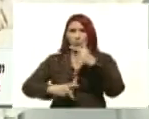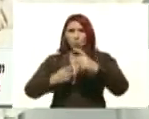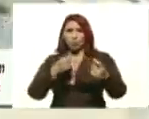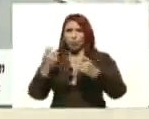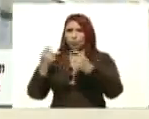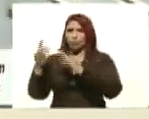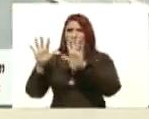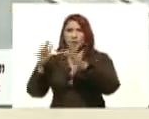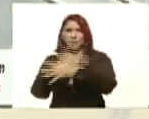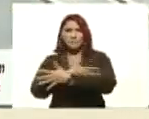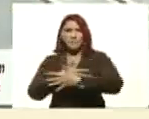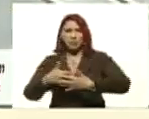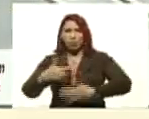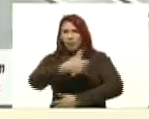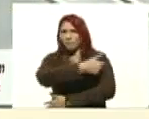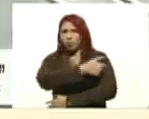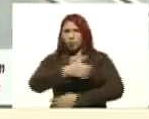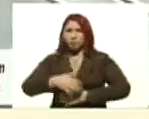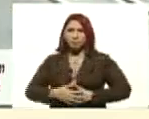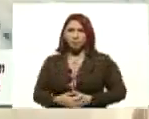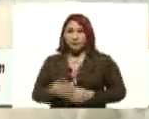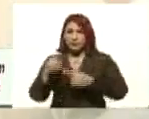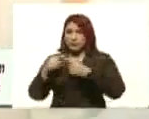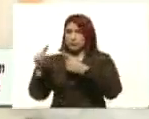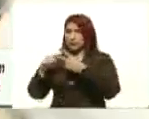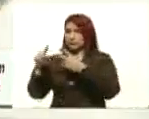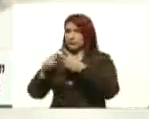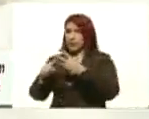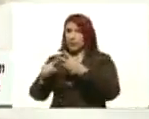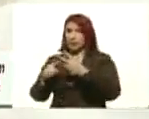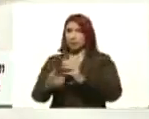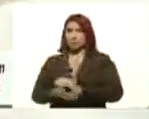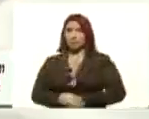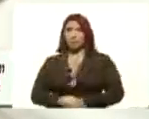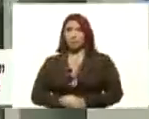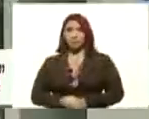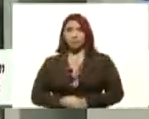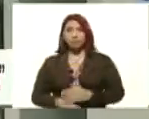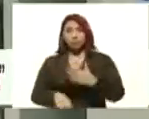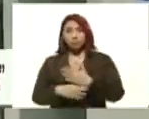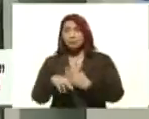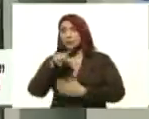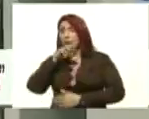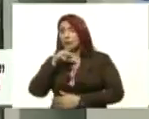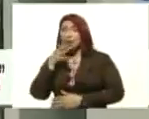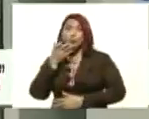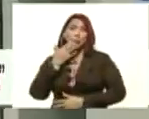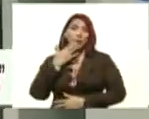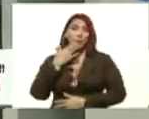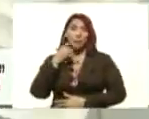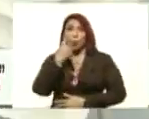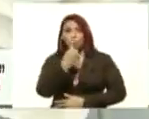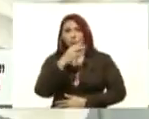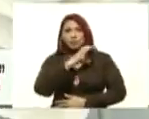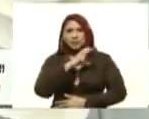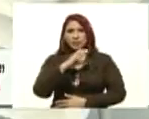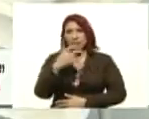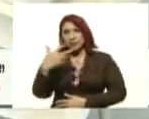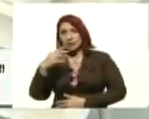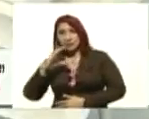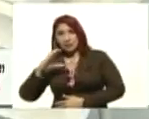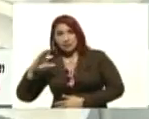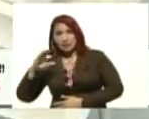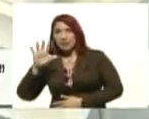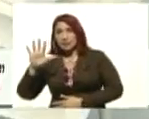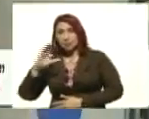10 millones de jeringas en sus diferentes presentaciones. Estamos hablando de jeringas de 1 cc, de 3 cc y